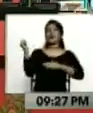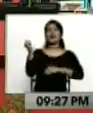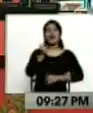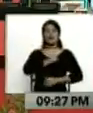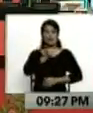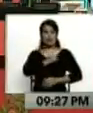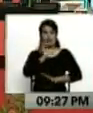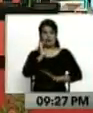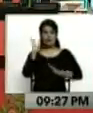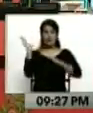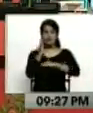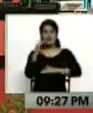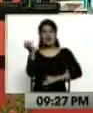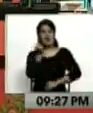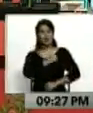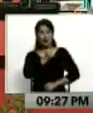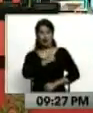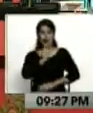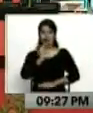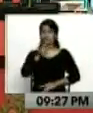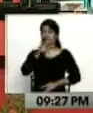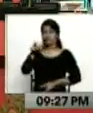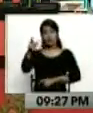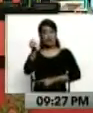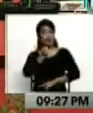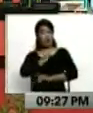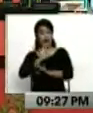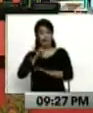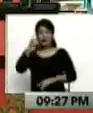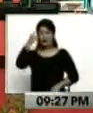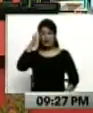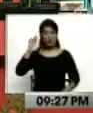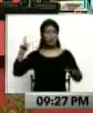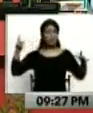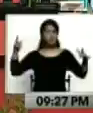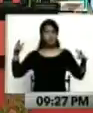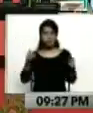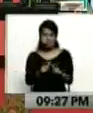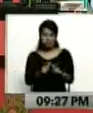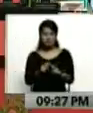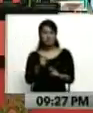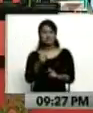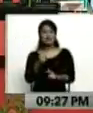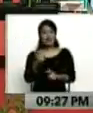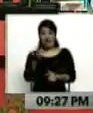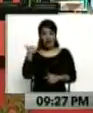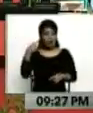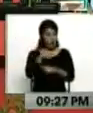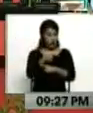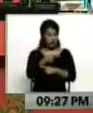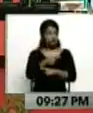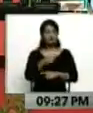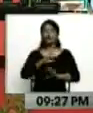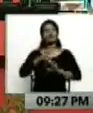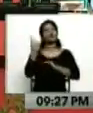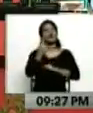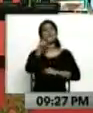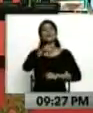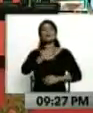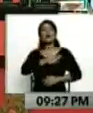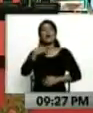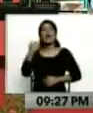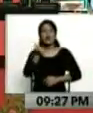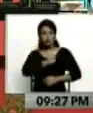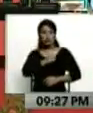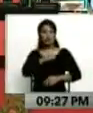católicos porque era una misa católica llegó un momento menos del 30% de Los Cadetes iban a la misa y